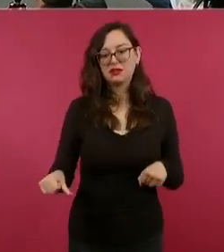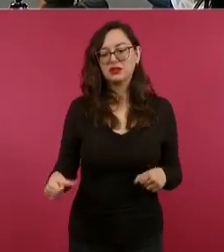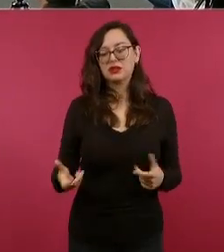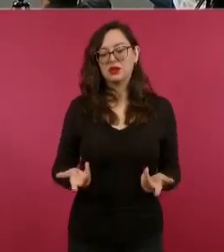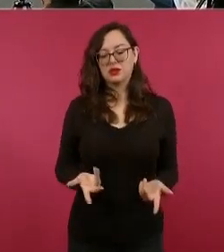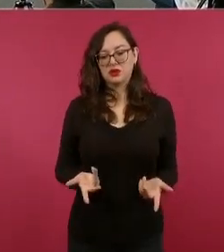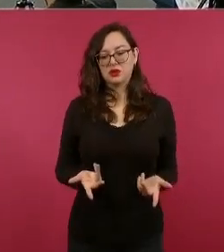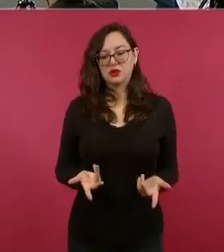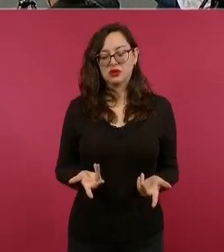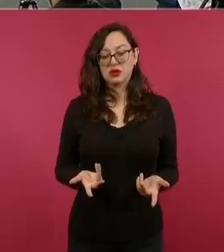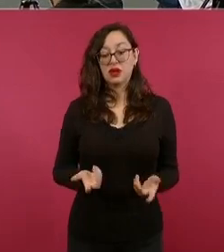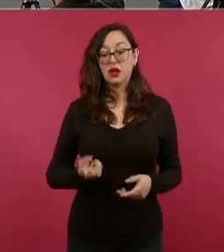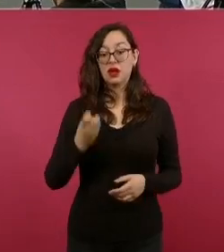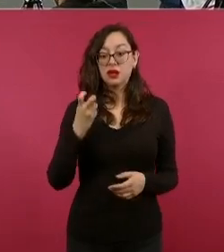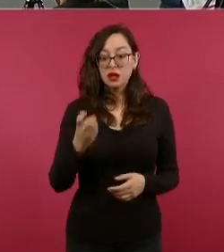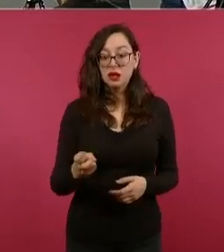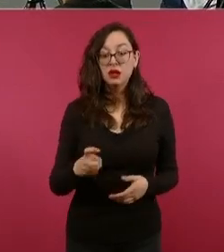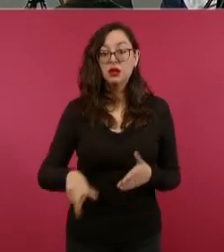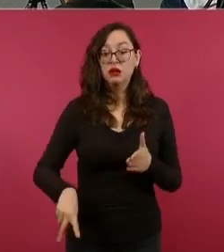Eso